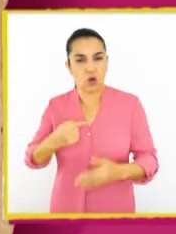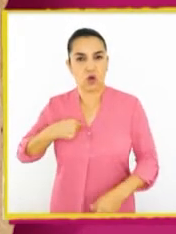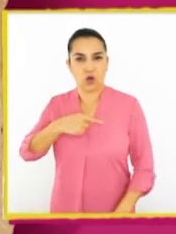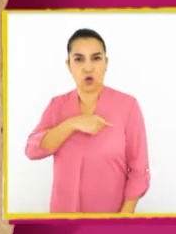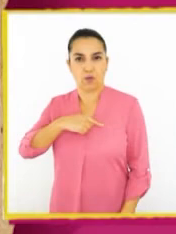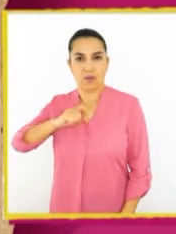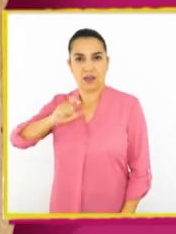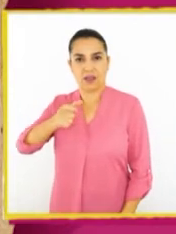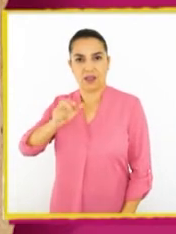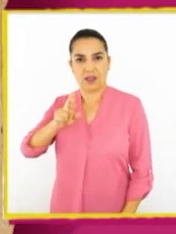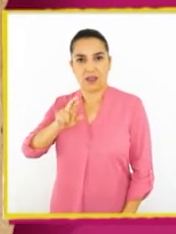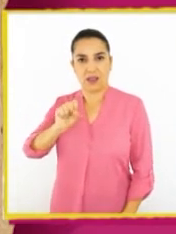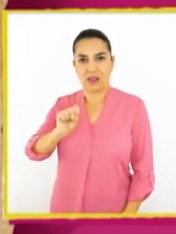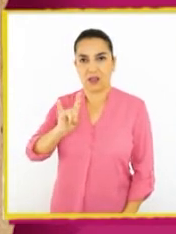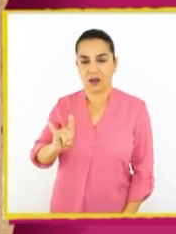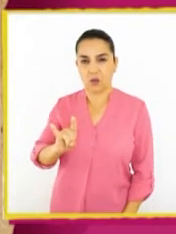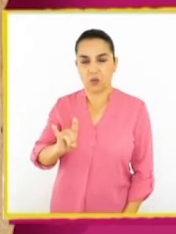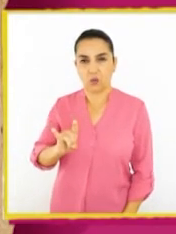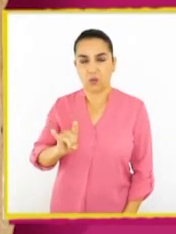Miguel Grau.